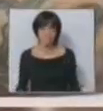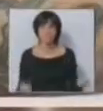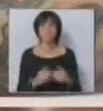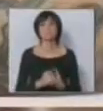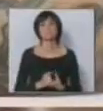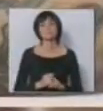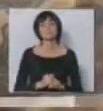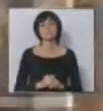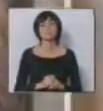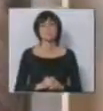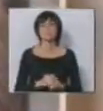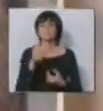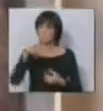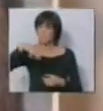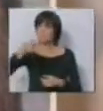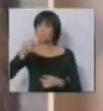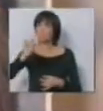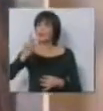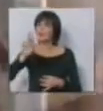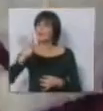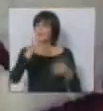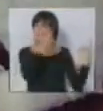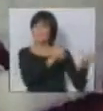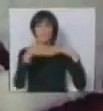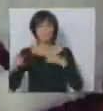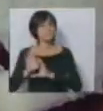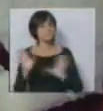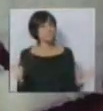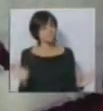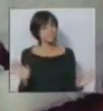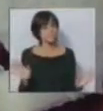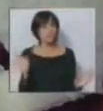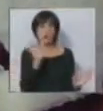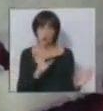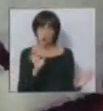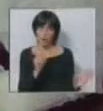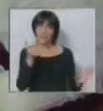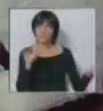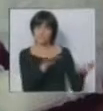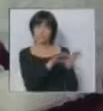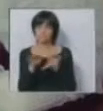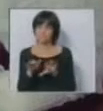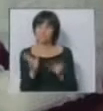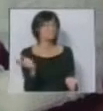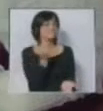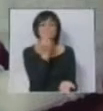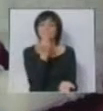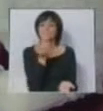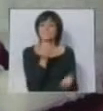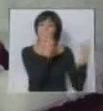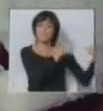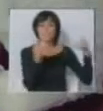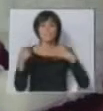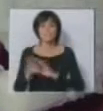decir, este pibe no tiene el mismo perfil de Maxi, ¿no? O ya está entrando en esa onda. A ver, no tenía el mismo